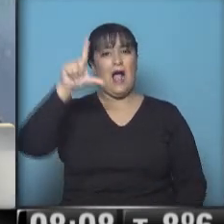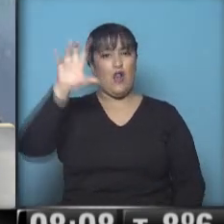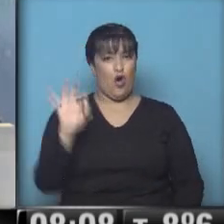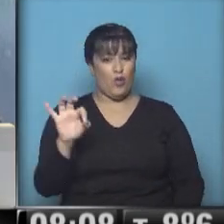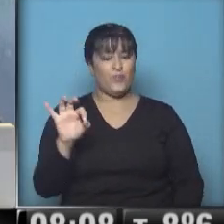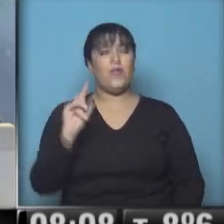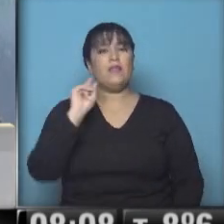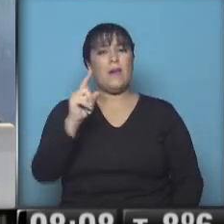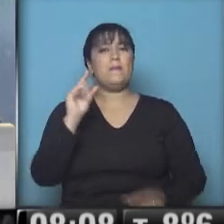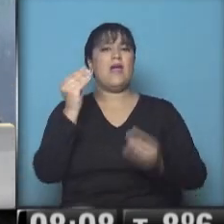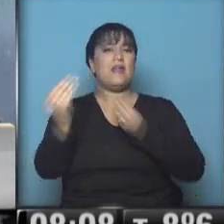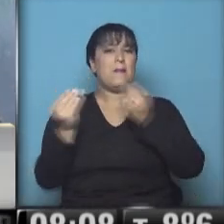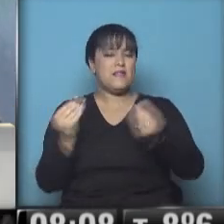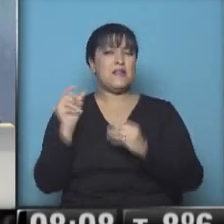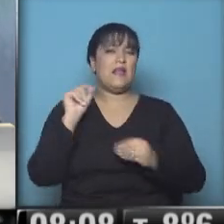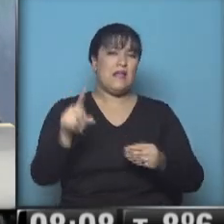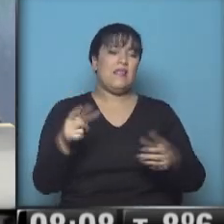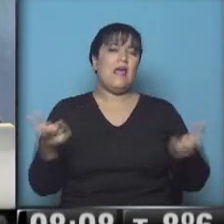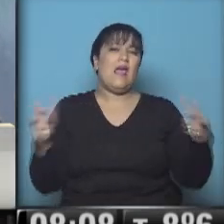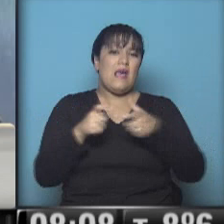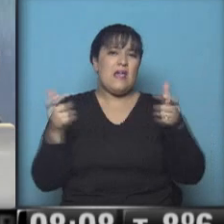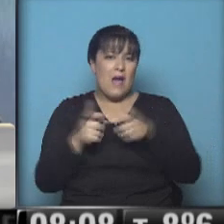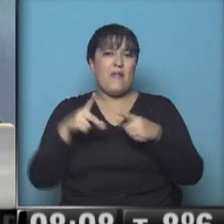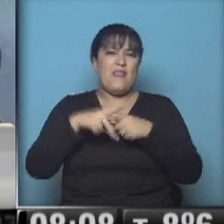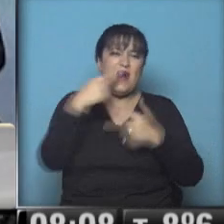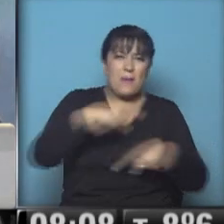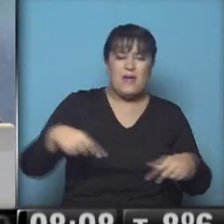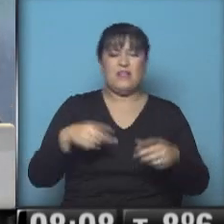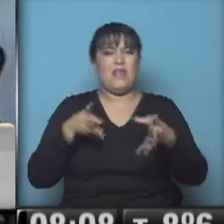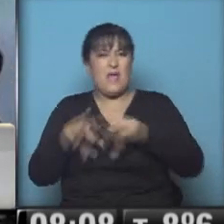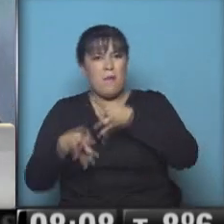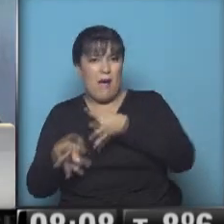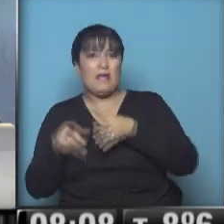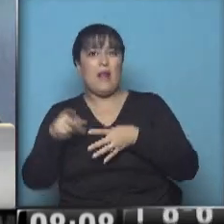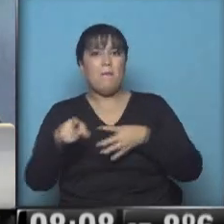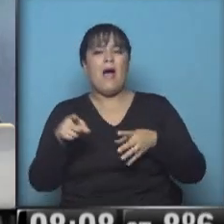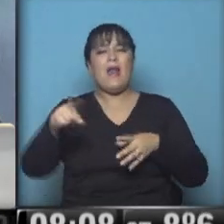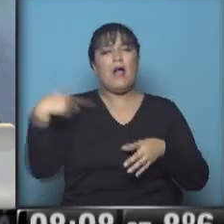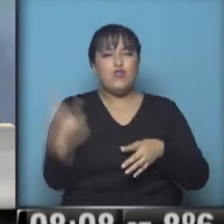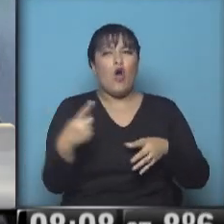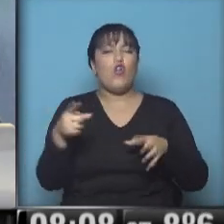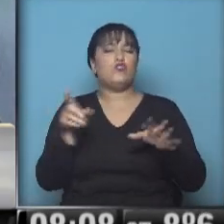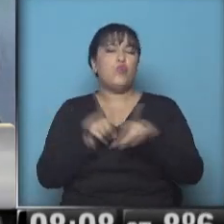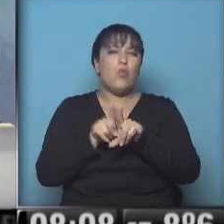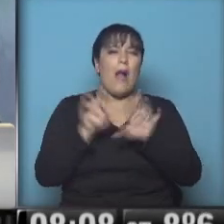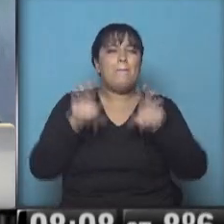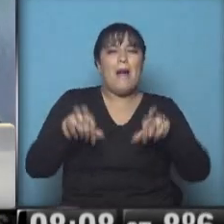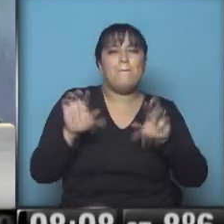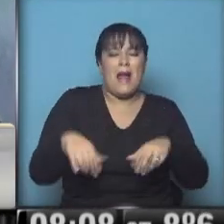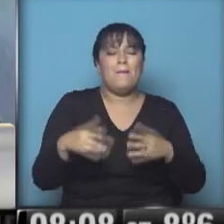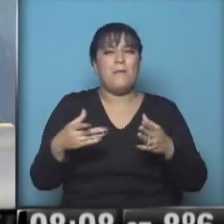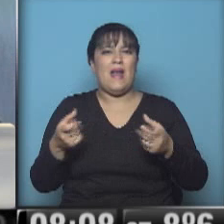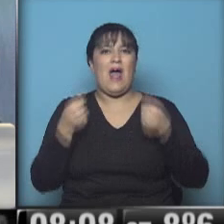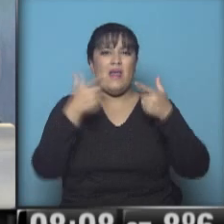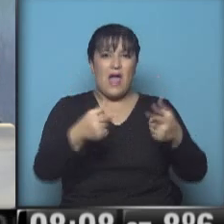a representantes de las cámaras de maquinarias y herramientas precisamente para establecer estrategias que permitan no solamente satisfacer